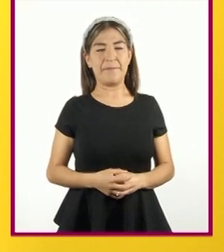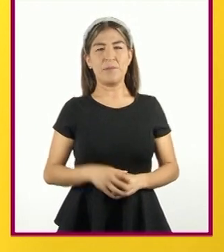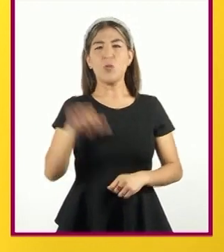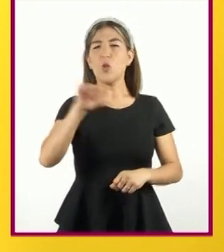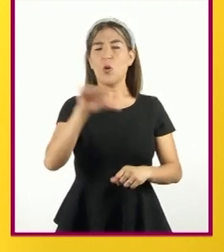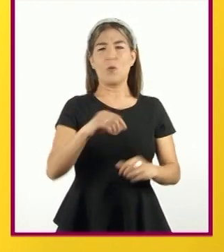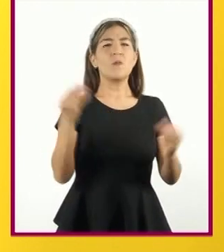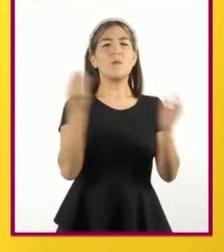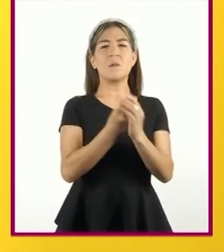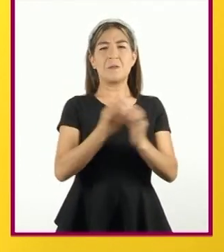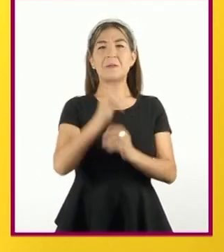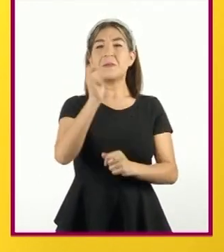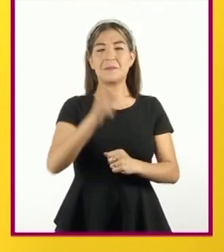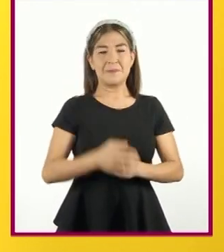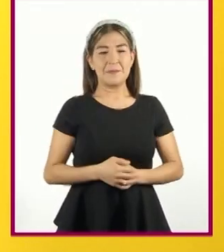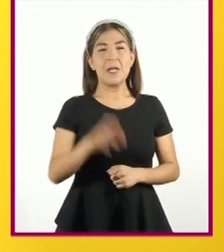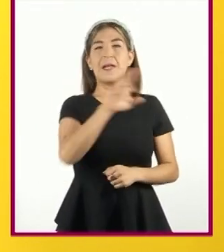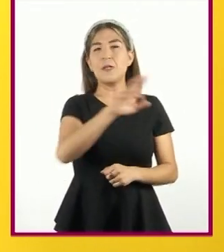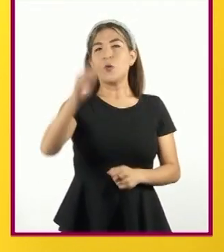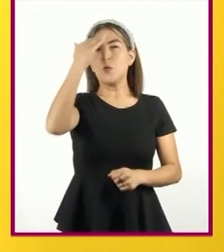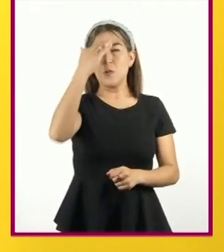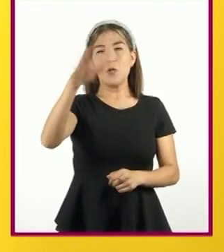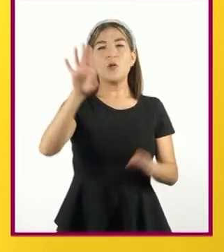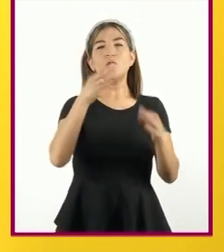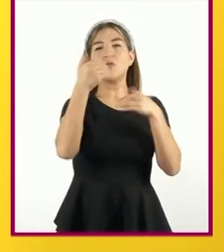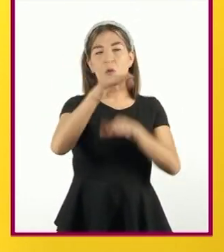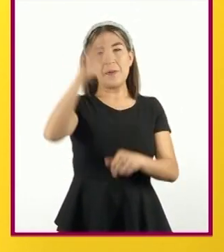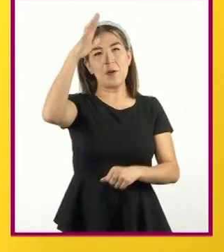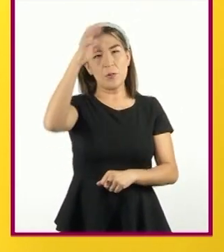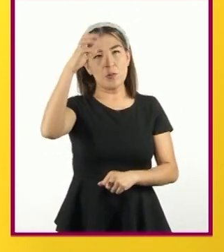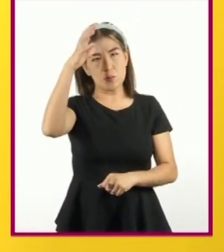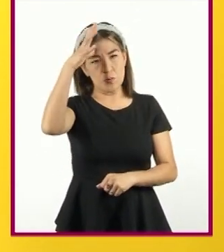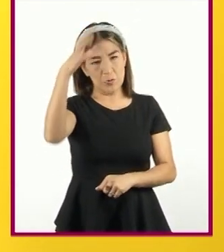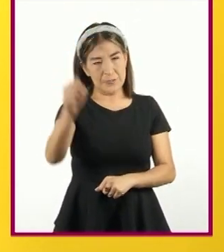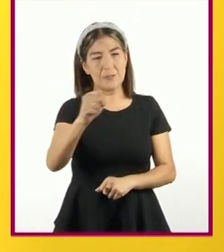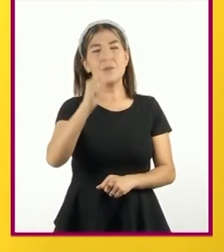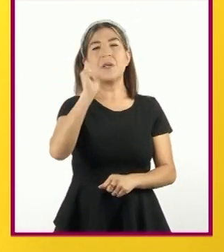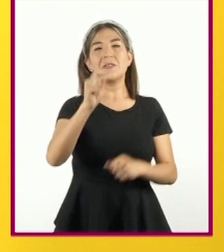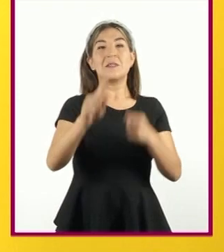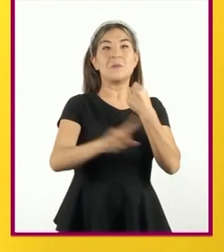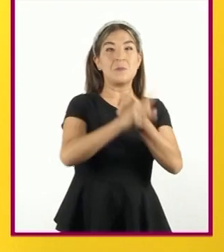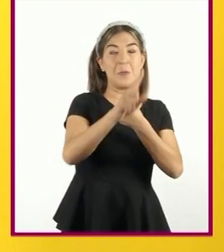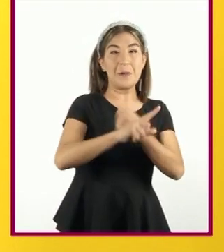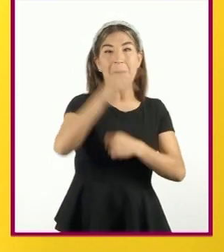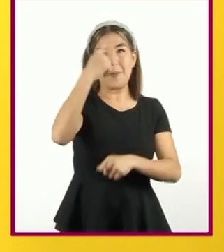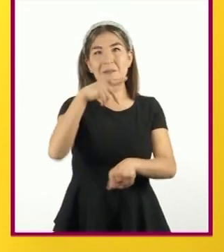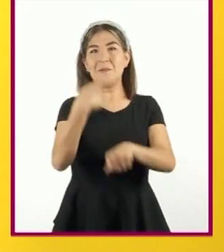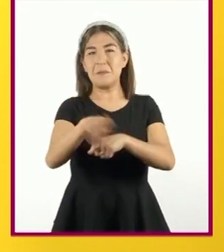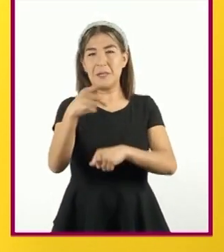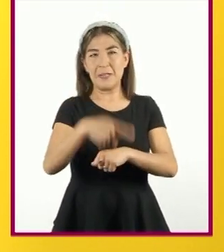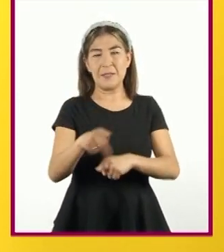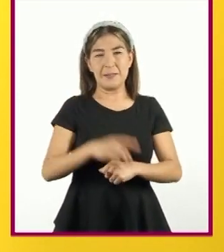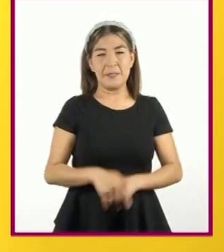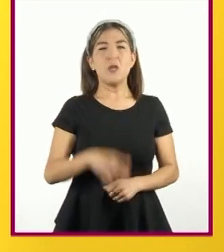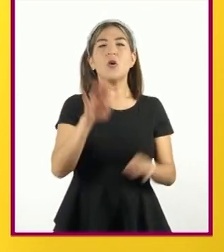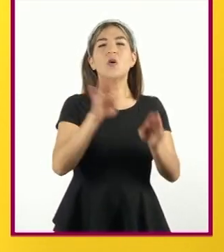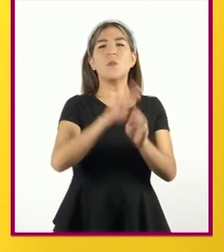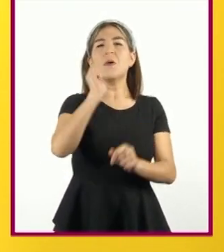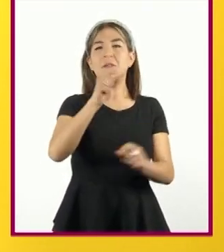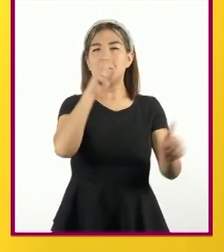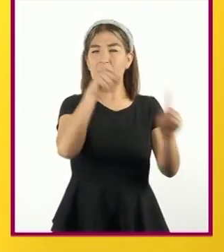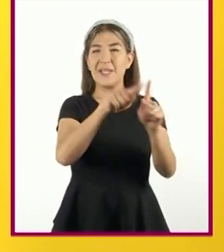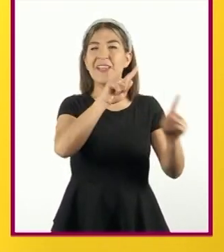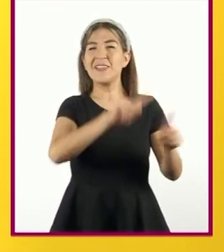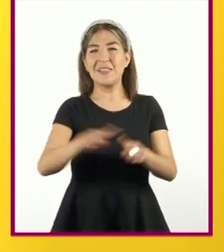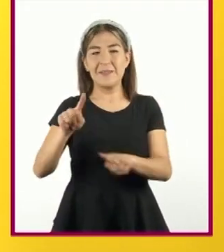esta sesión es reconocer los conceptos de vulnerabilidad y riesgos, así como identificar los